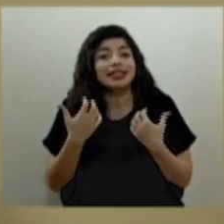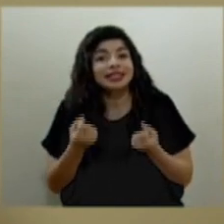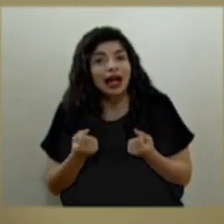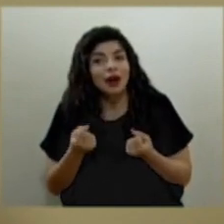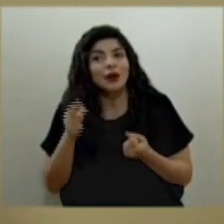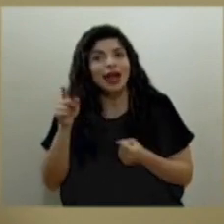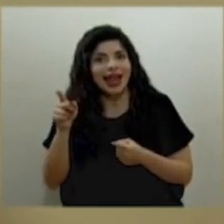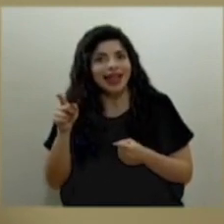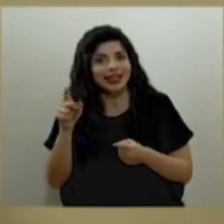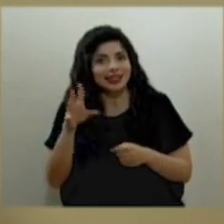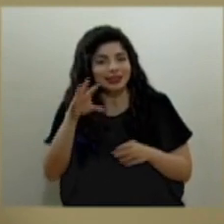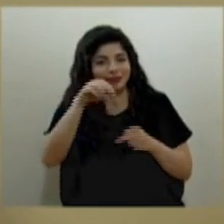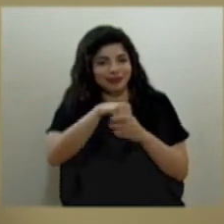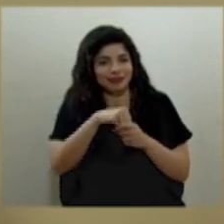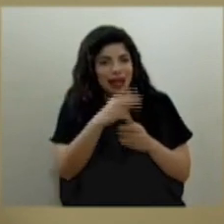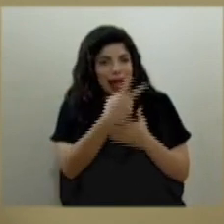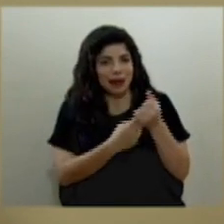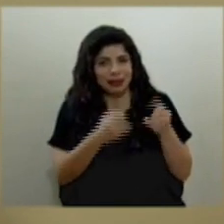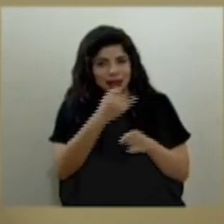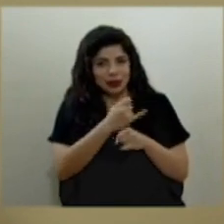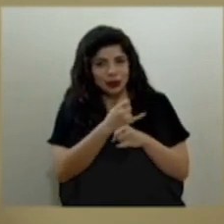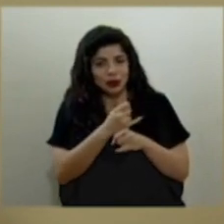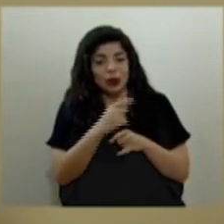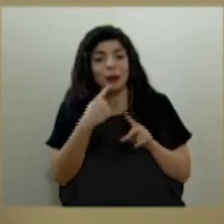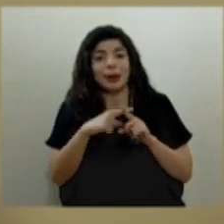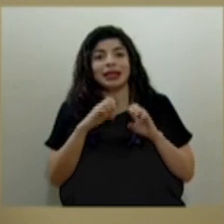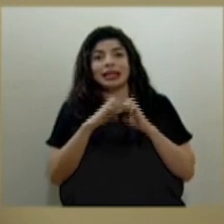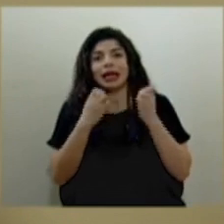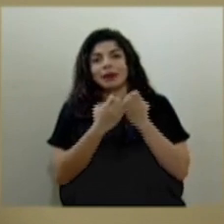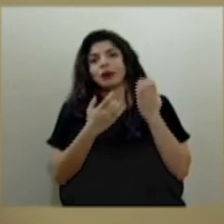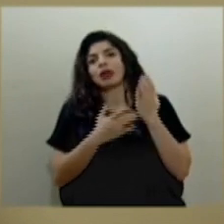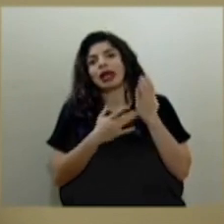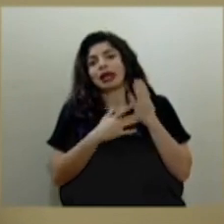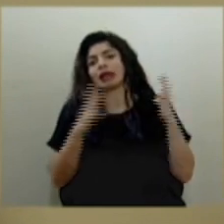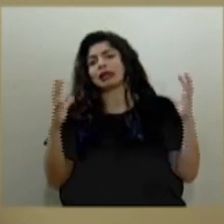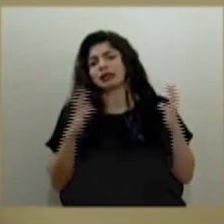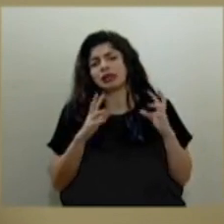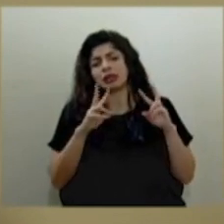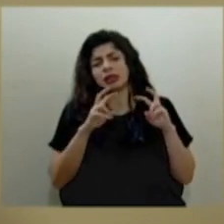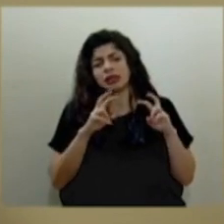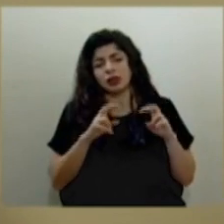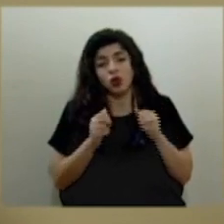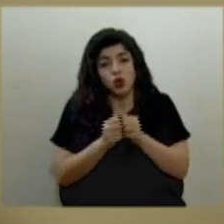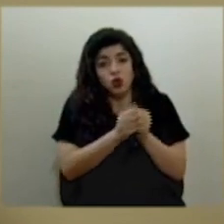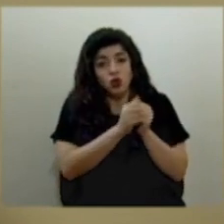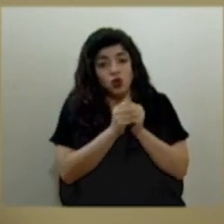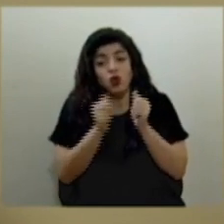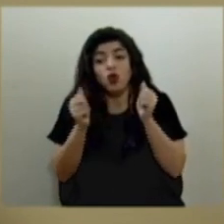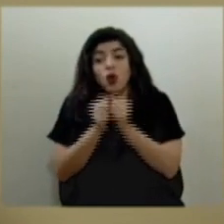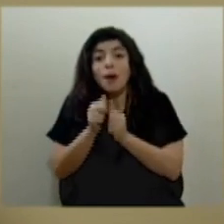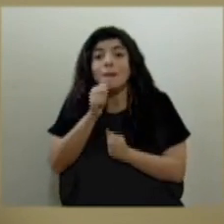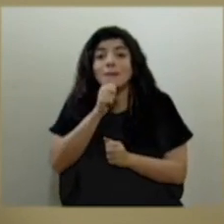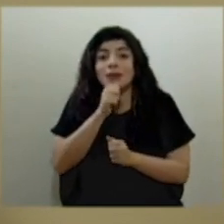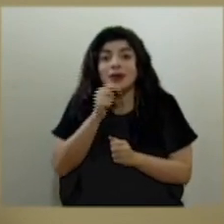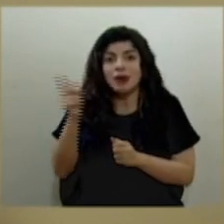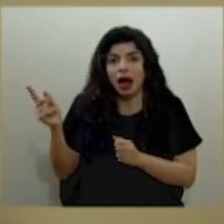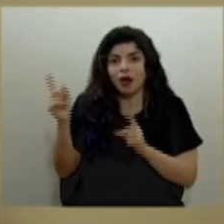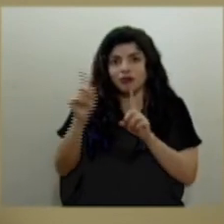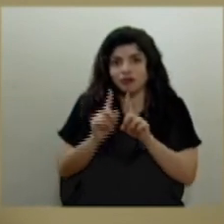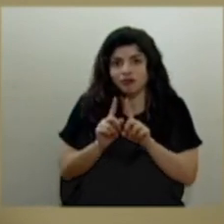forman parte de ambas instituciones y nuestro equipo técnico, para en conjunto con el sector privado hacer